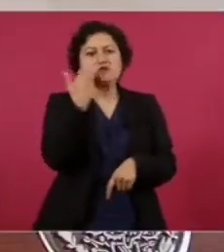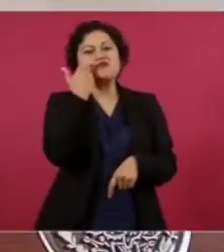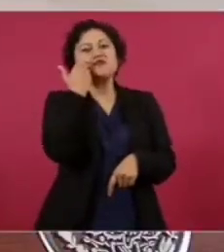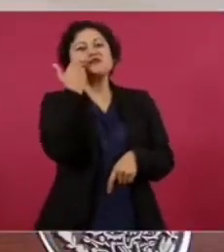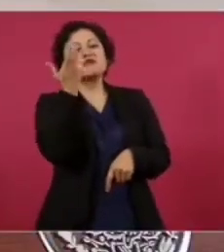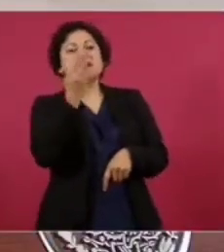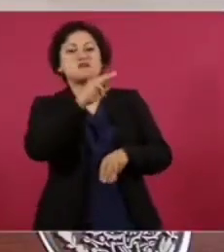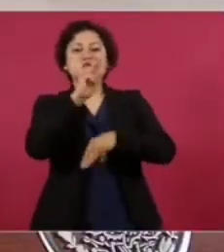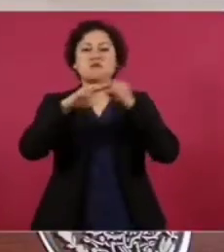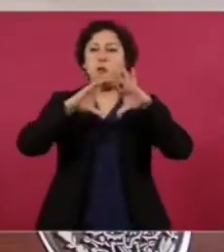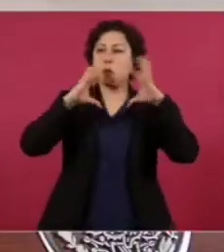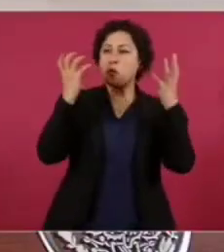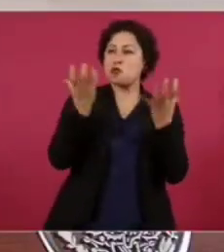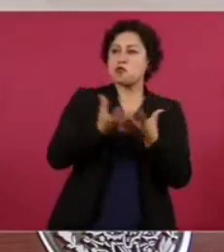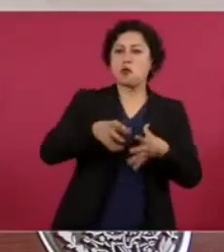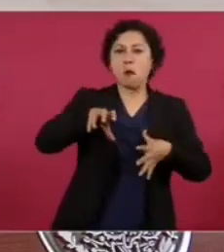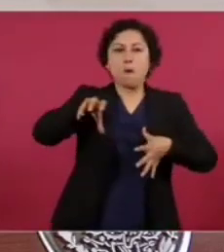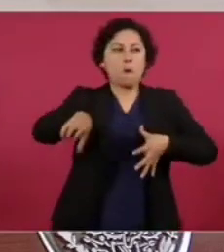para dominar,